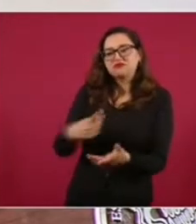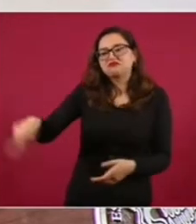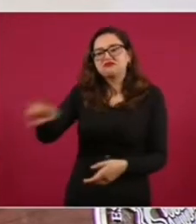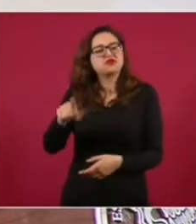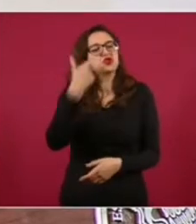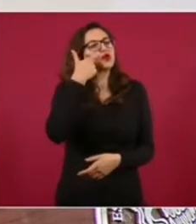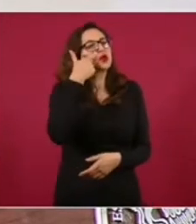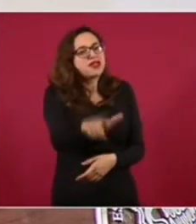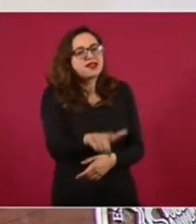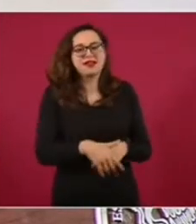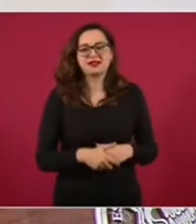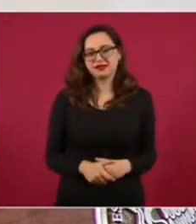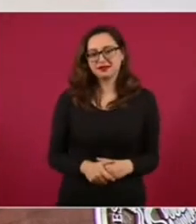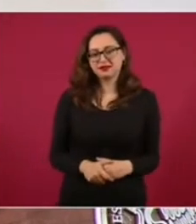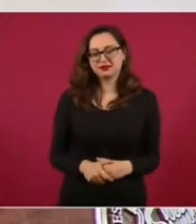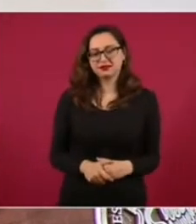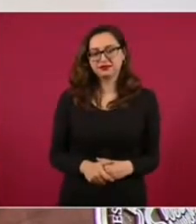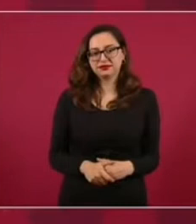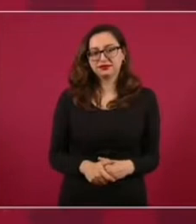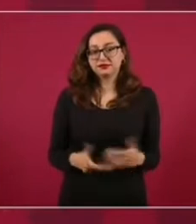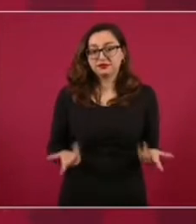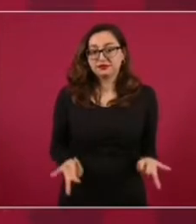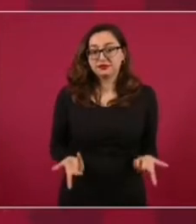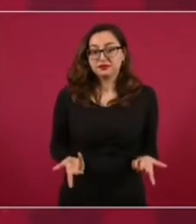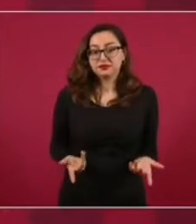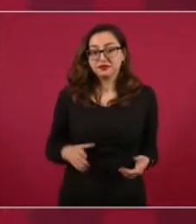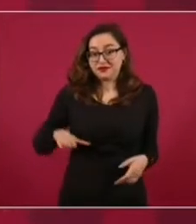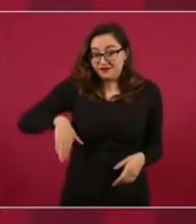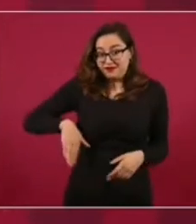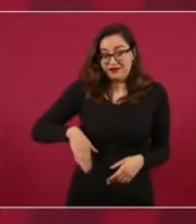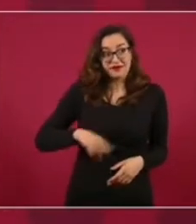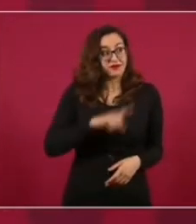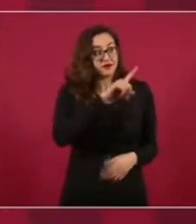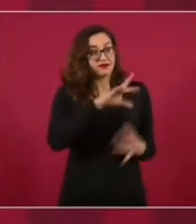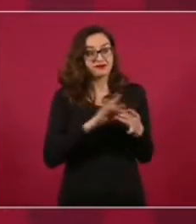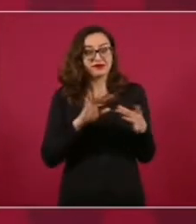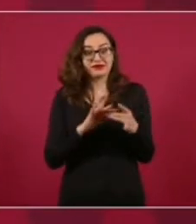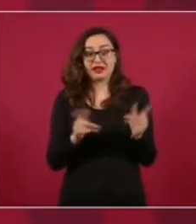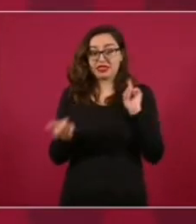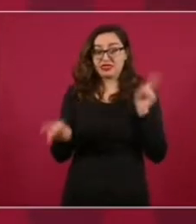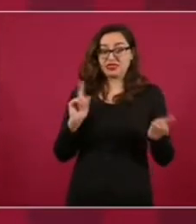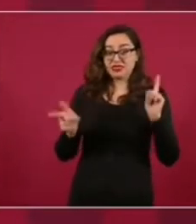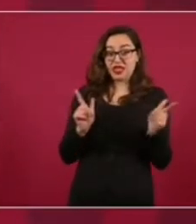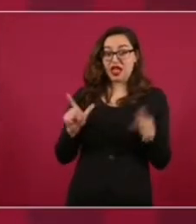momento del gobernador de Texas. Sabes que